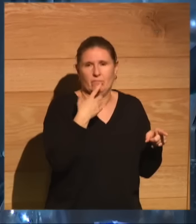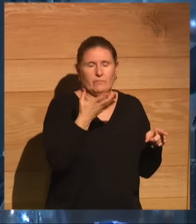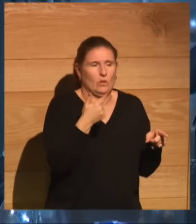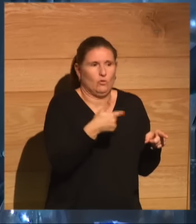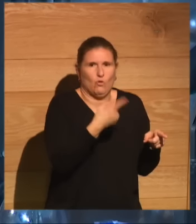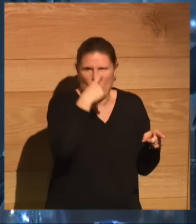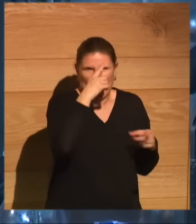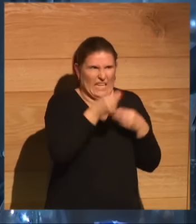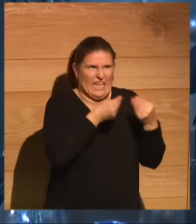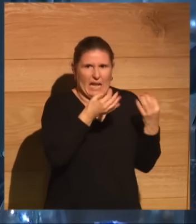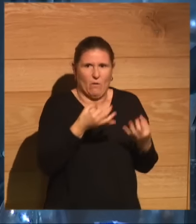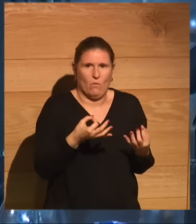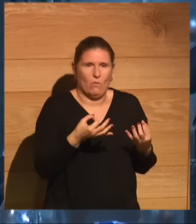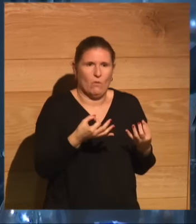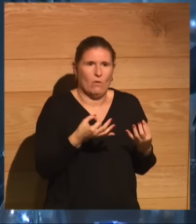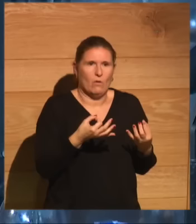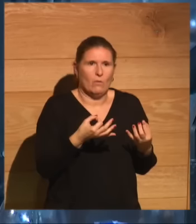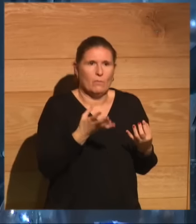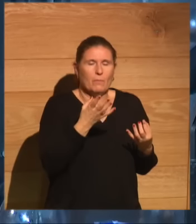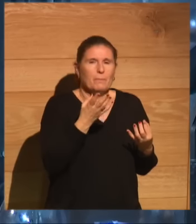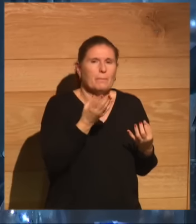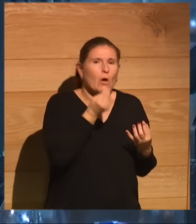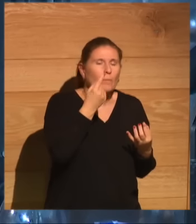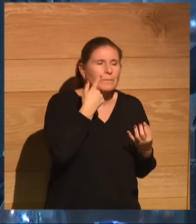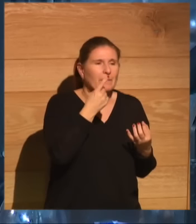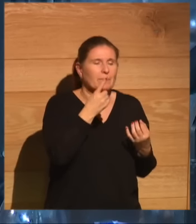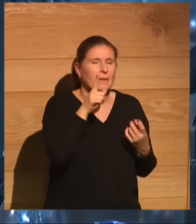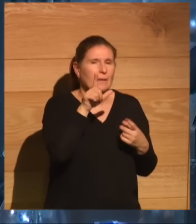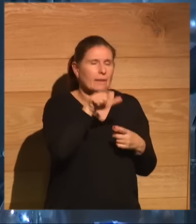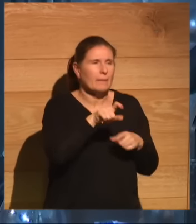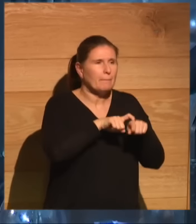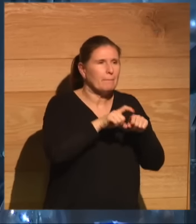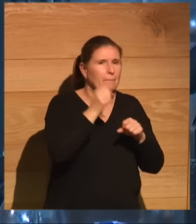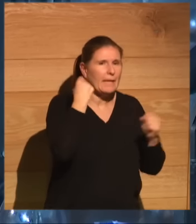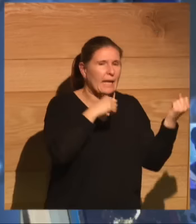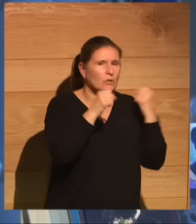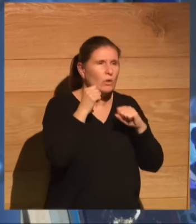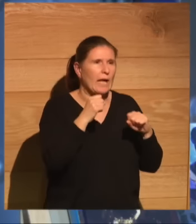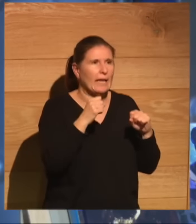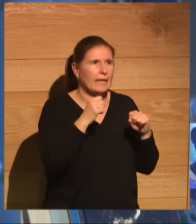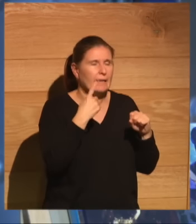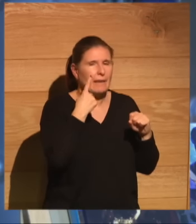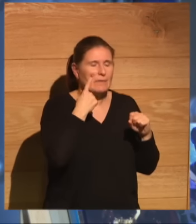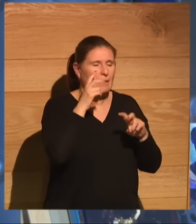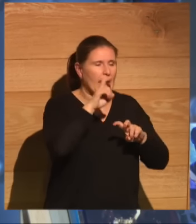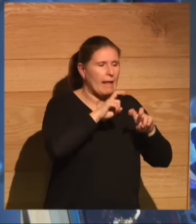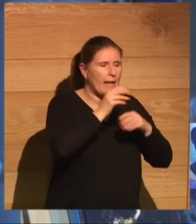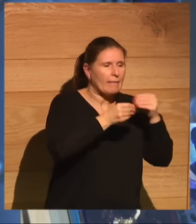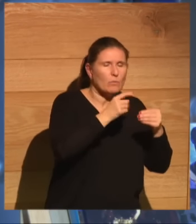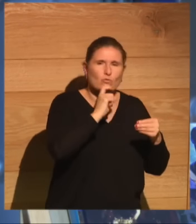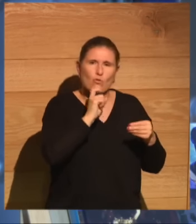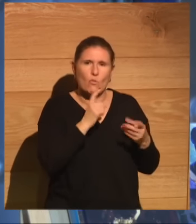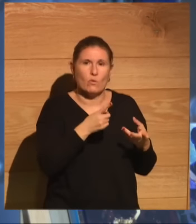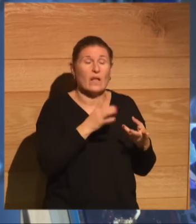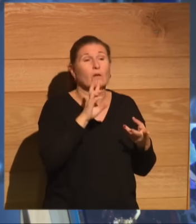estoy haciendo, ¿por qué no coges y buscamos juntos al personaje? Y eso es lo que hizo Michael Keaton. Y nuevamente tenemos el universo de los dibujos animados. Cuando van